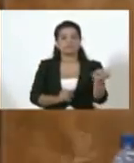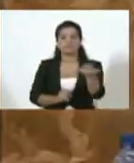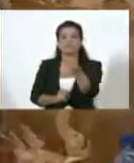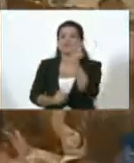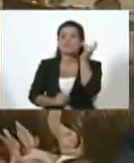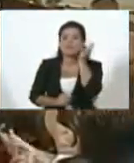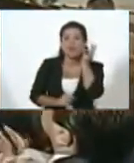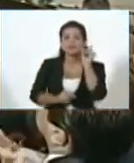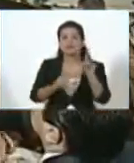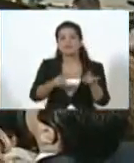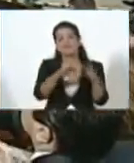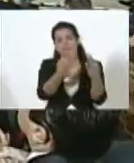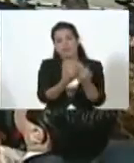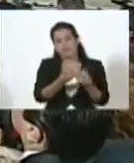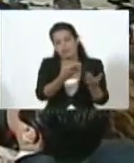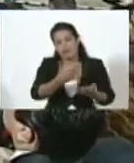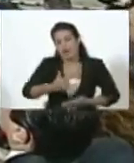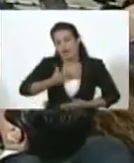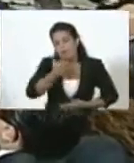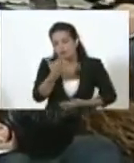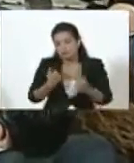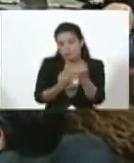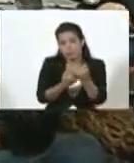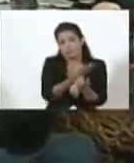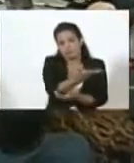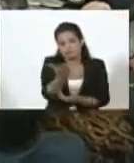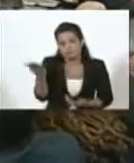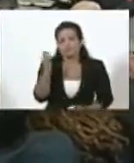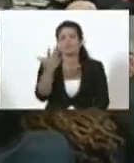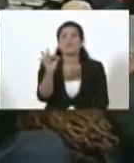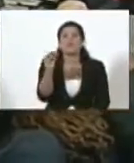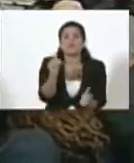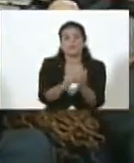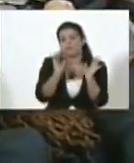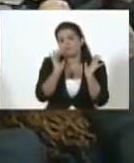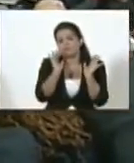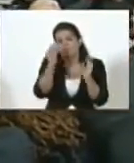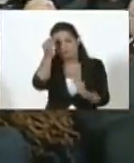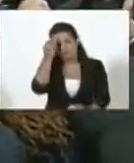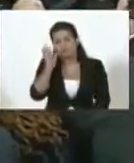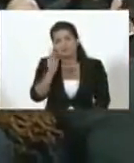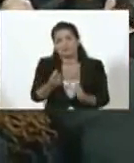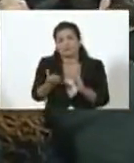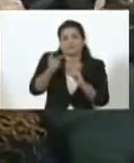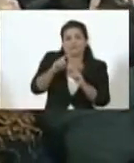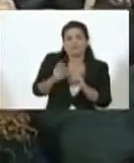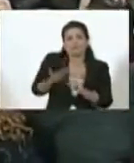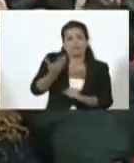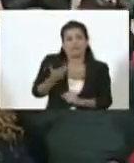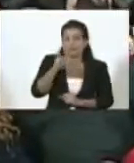y el hogar. 50 mil bolívares. Un aumento necesario.